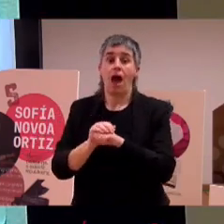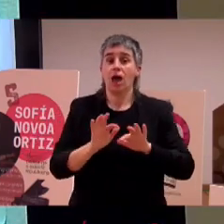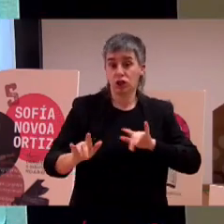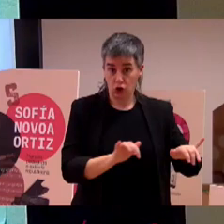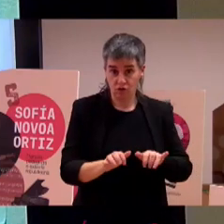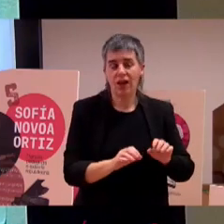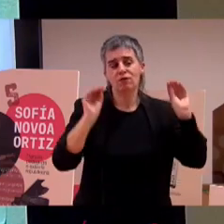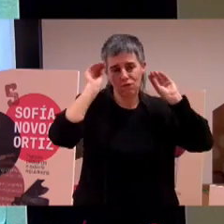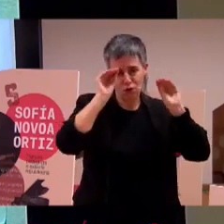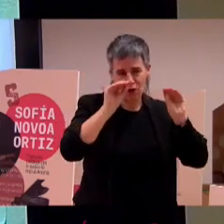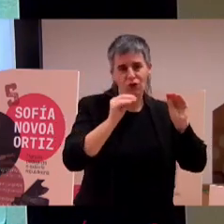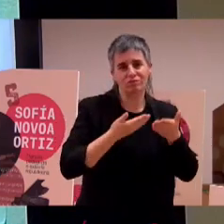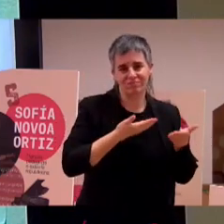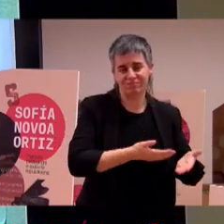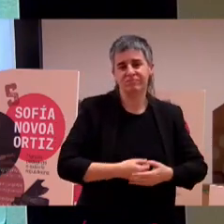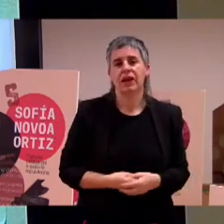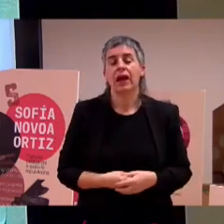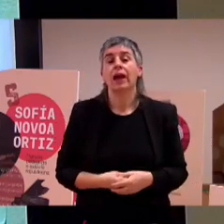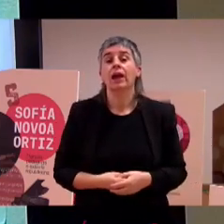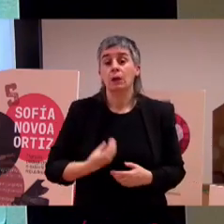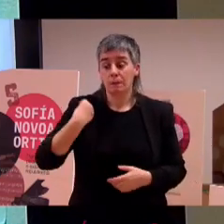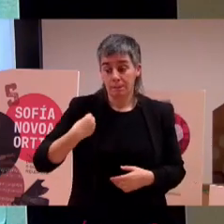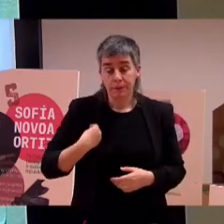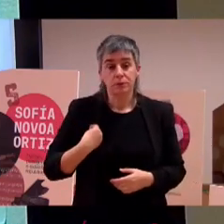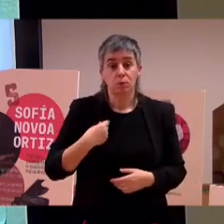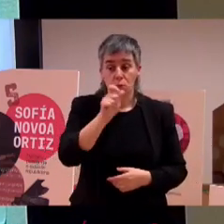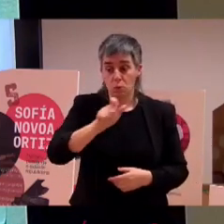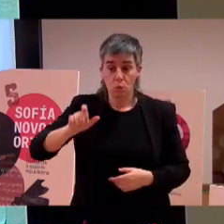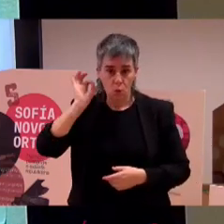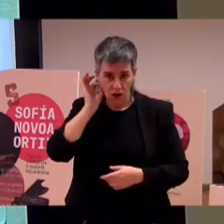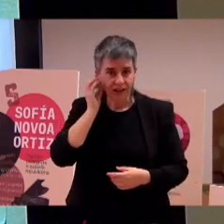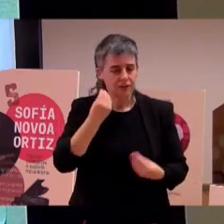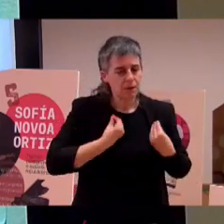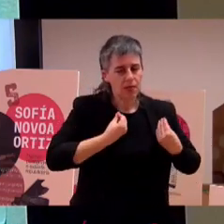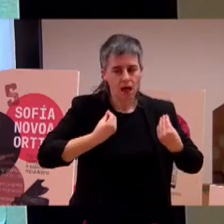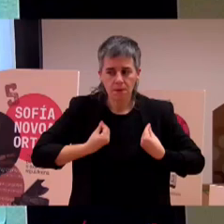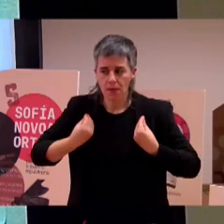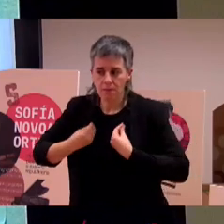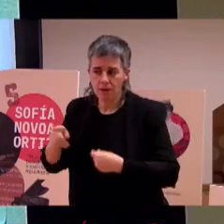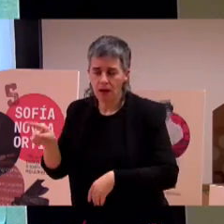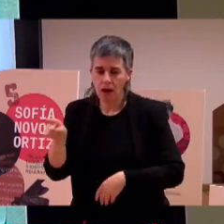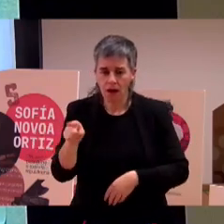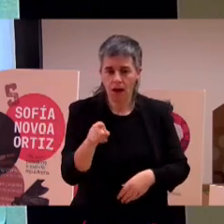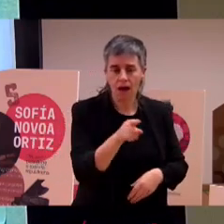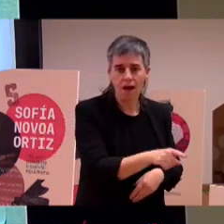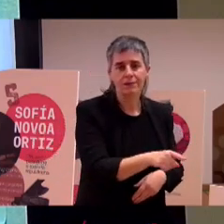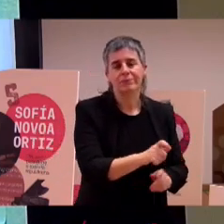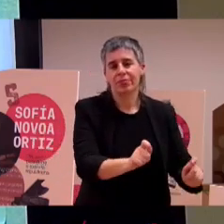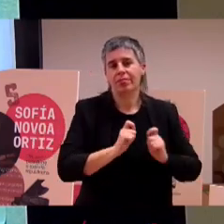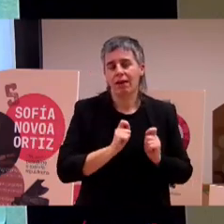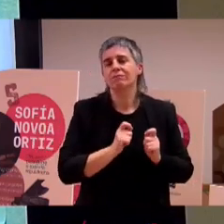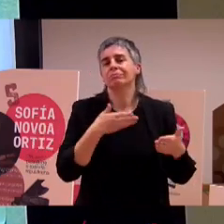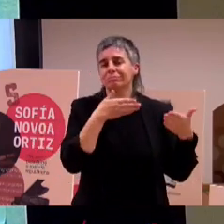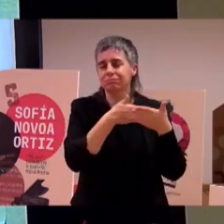todo, tamén é certo que cada unha destas trayectorias destas mulleres revelanos as dificultades que atopan para materializar unha